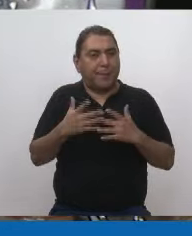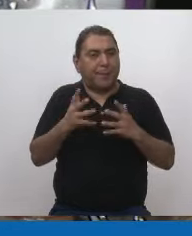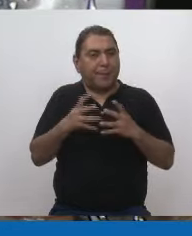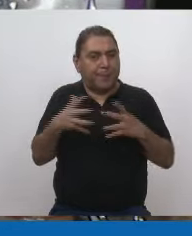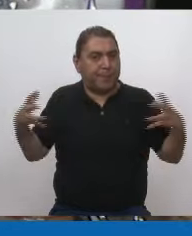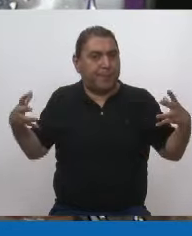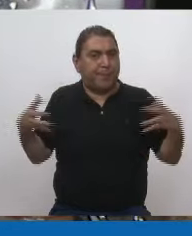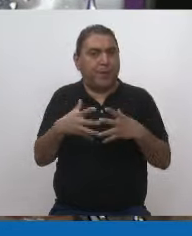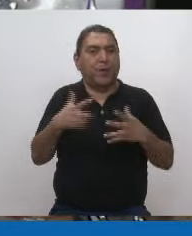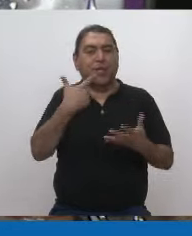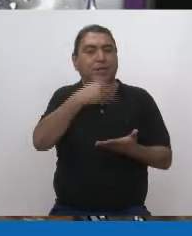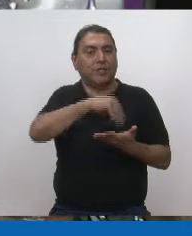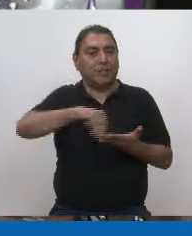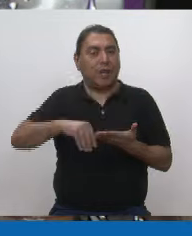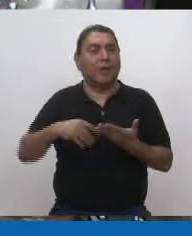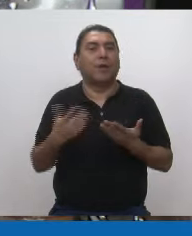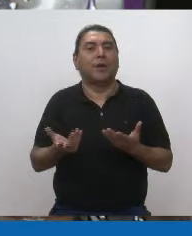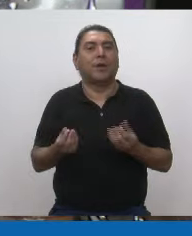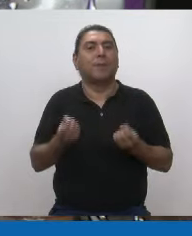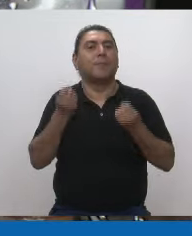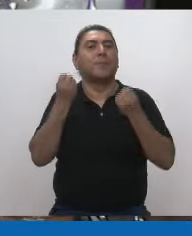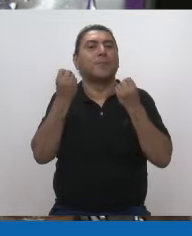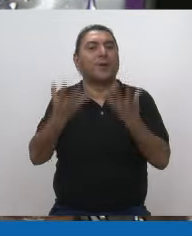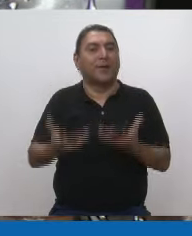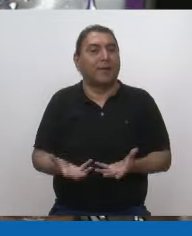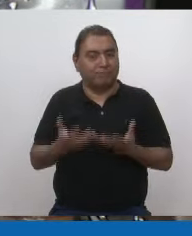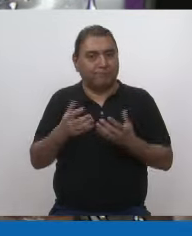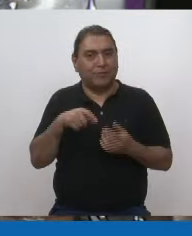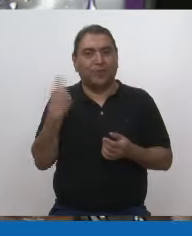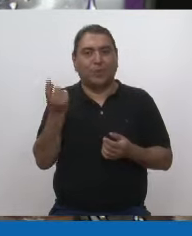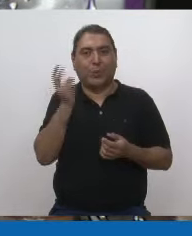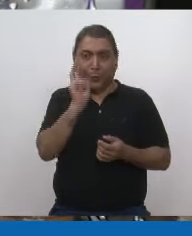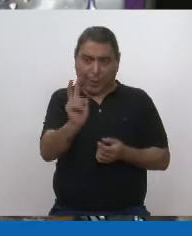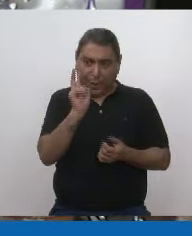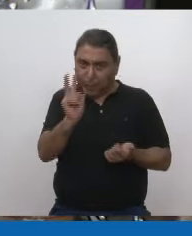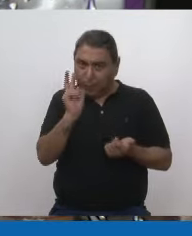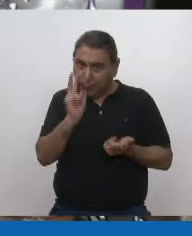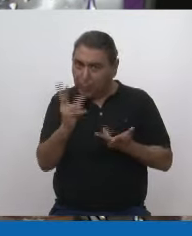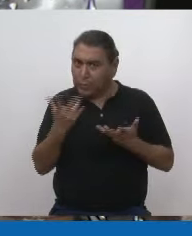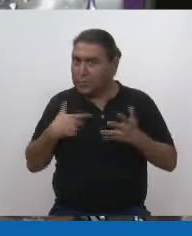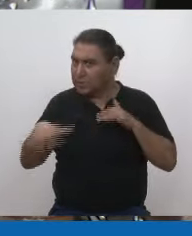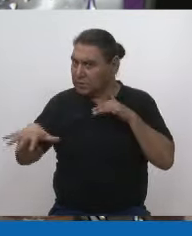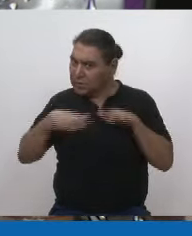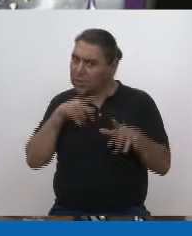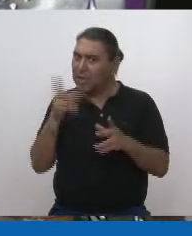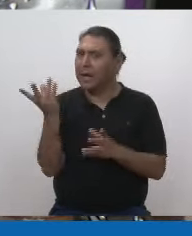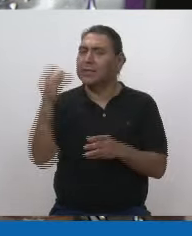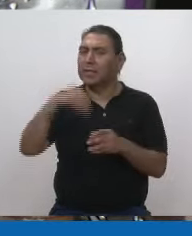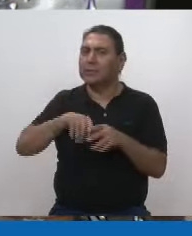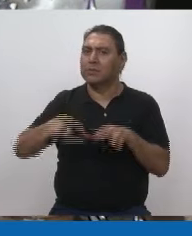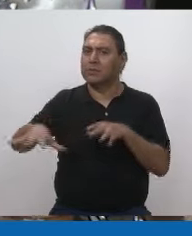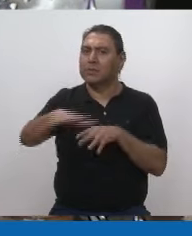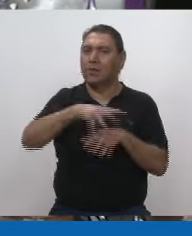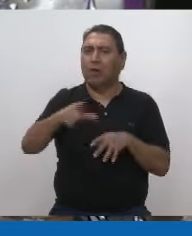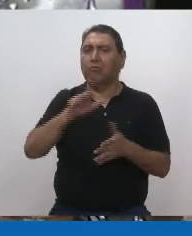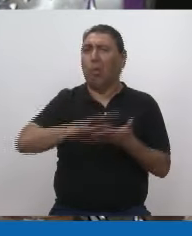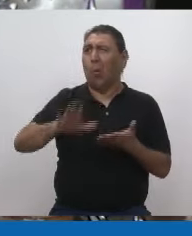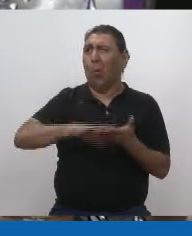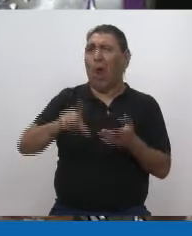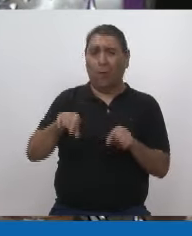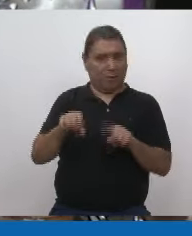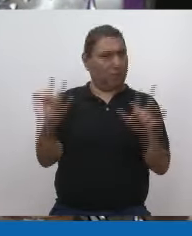de nuestros senadores, porque claro, veíamos la situación que estaba sucediendo ya y que no es nueva.